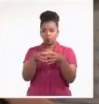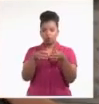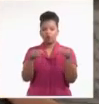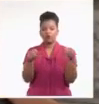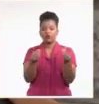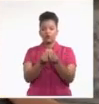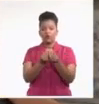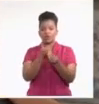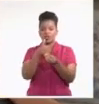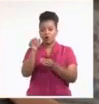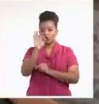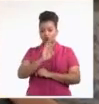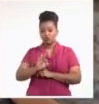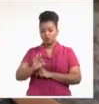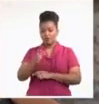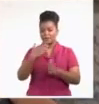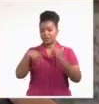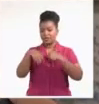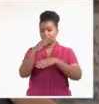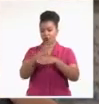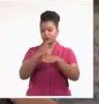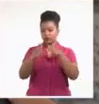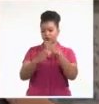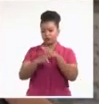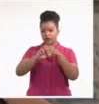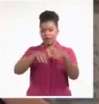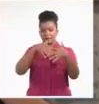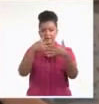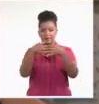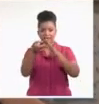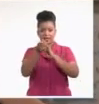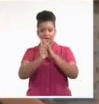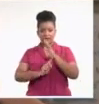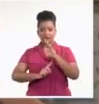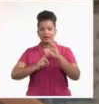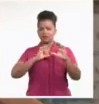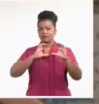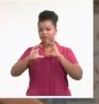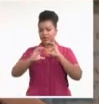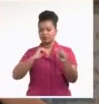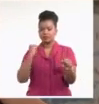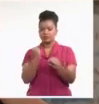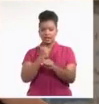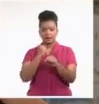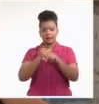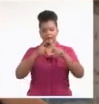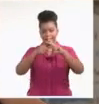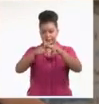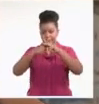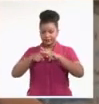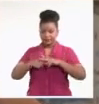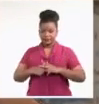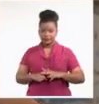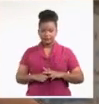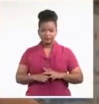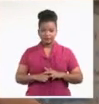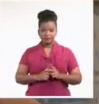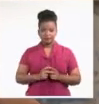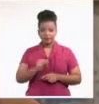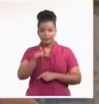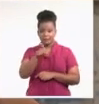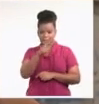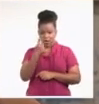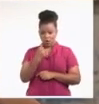del MICON, de la empresa eléctrica, de comunicaciones, trabajan en función de la recuperación. Me haces una